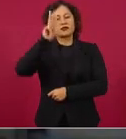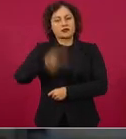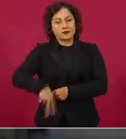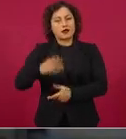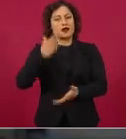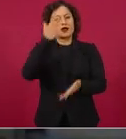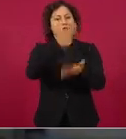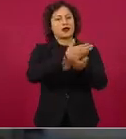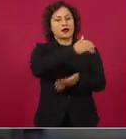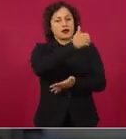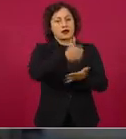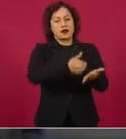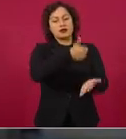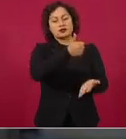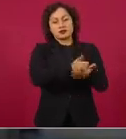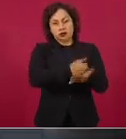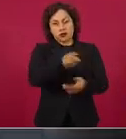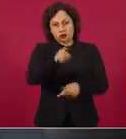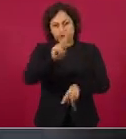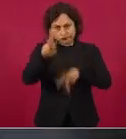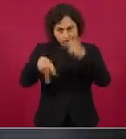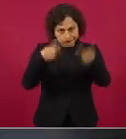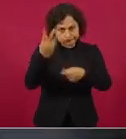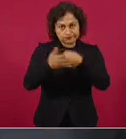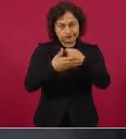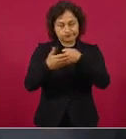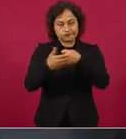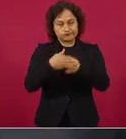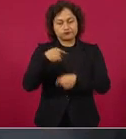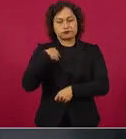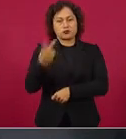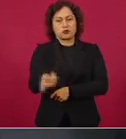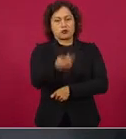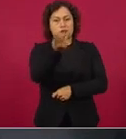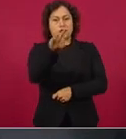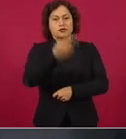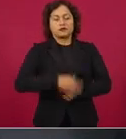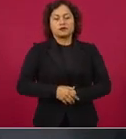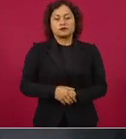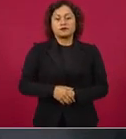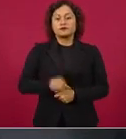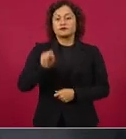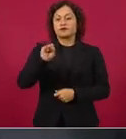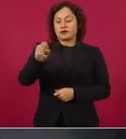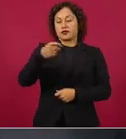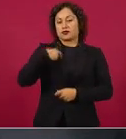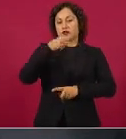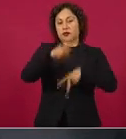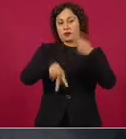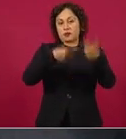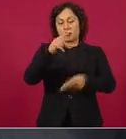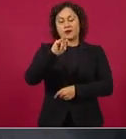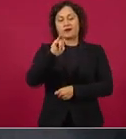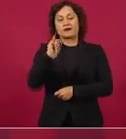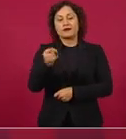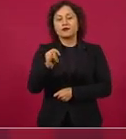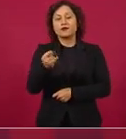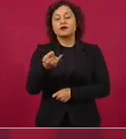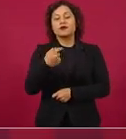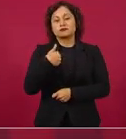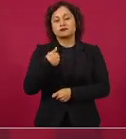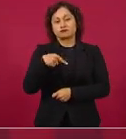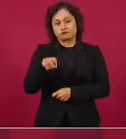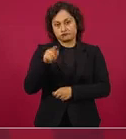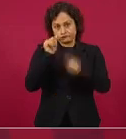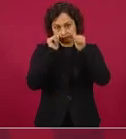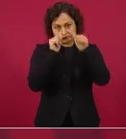a la que usted va a visitar. Esa es una primera pregunta, presidente. Sí, voy a Tijuana y vamos a tratar este tema que tú estás